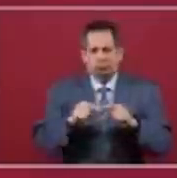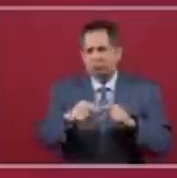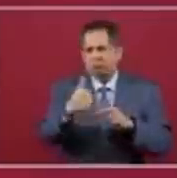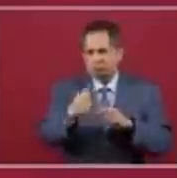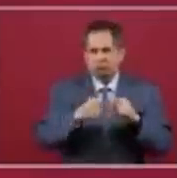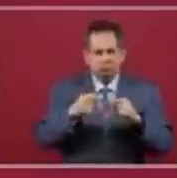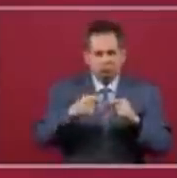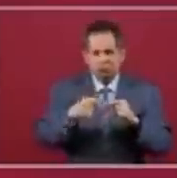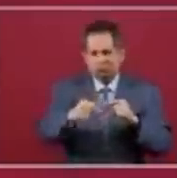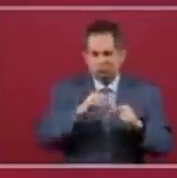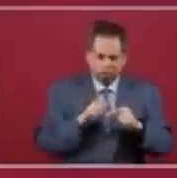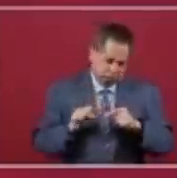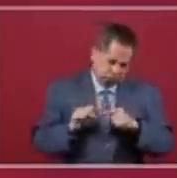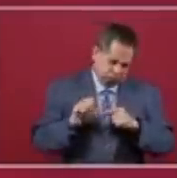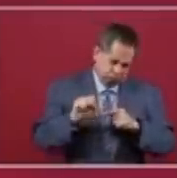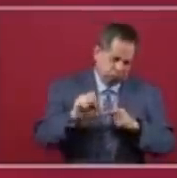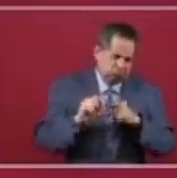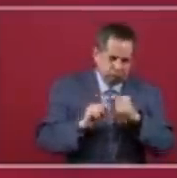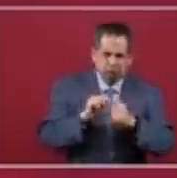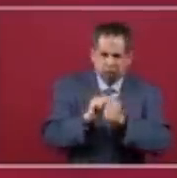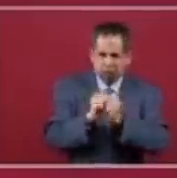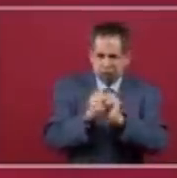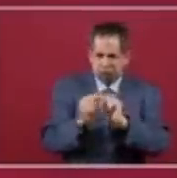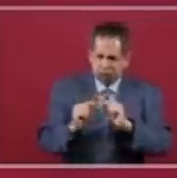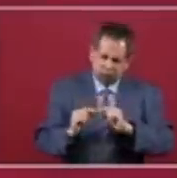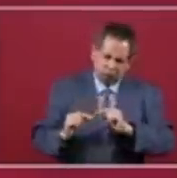sexenio. Vamos poco a poco,